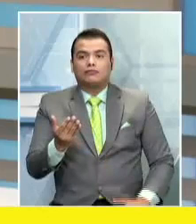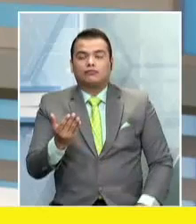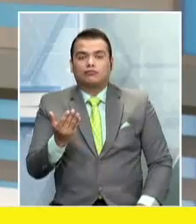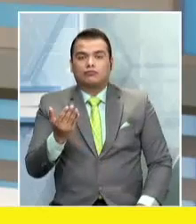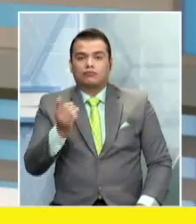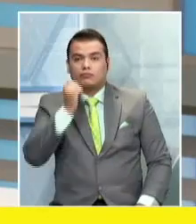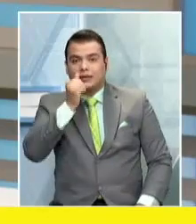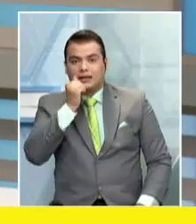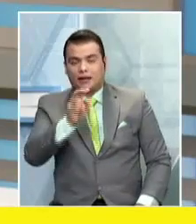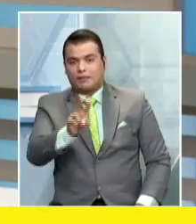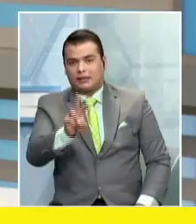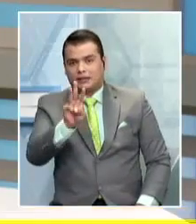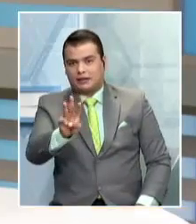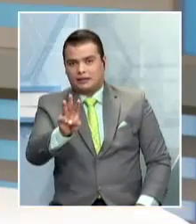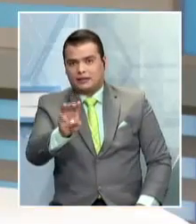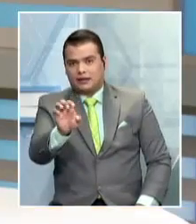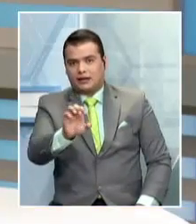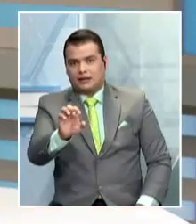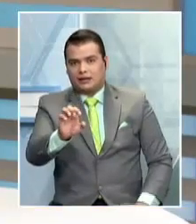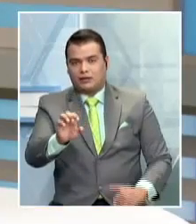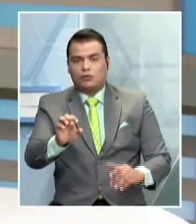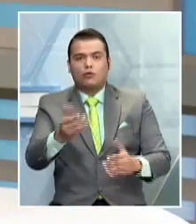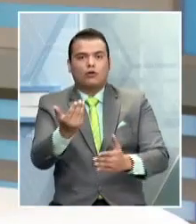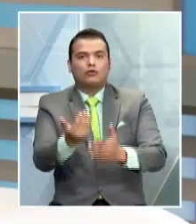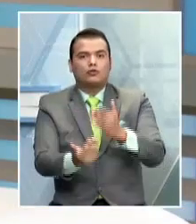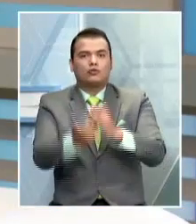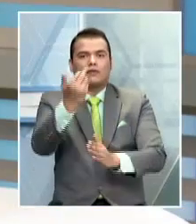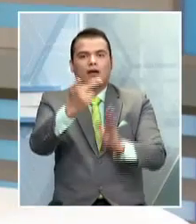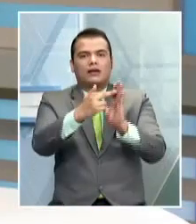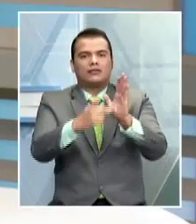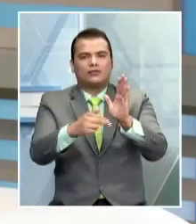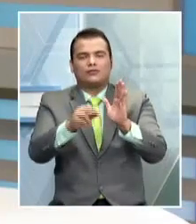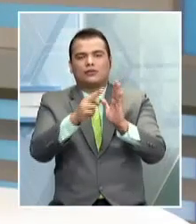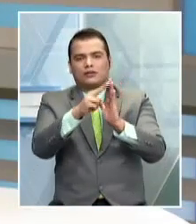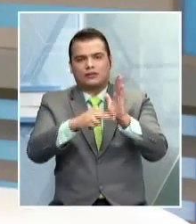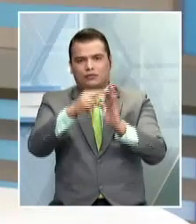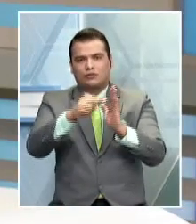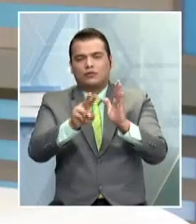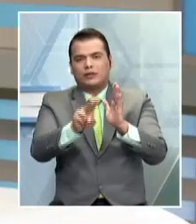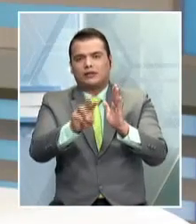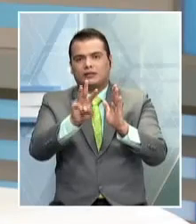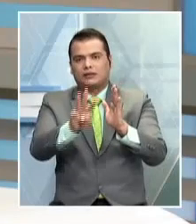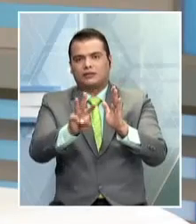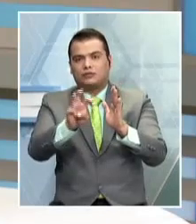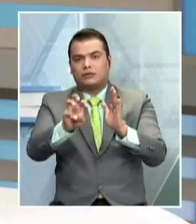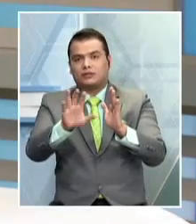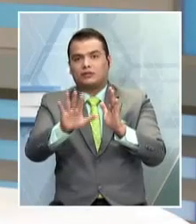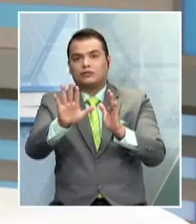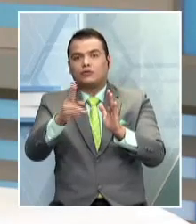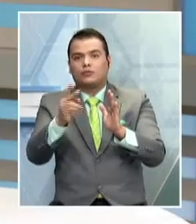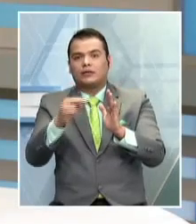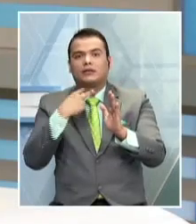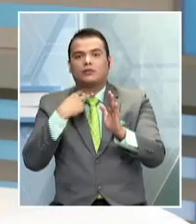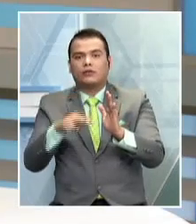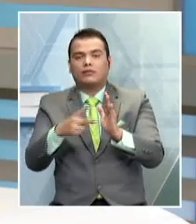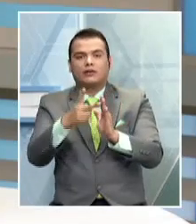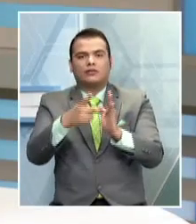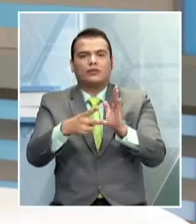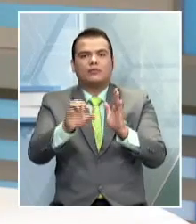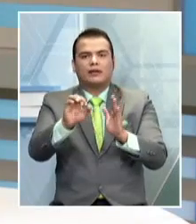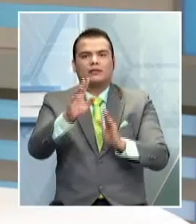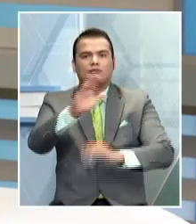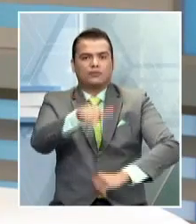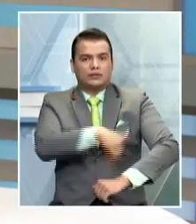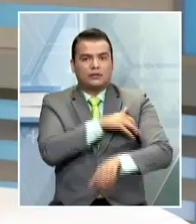enero, o sea, mañana, entrará en vigencia la nueva resolución 3385 del 20 de noviembre de 2020, decretada por el Ministerio